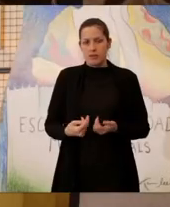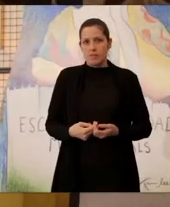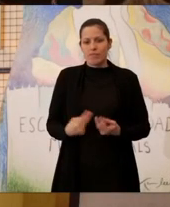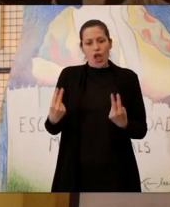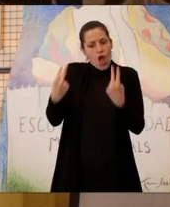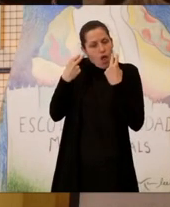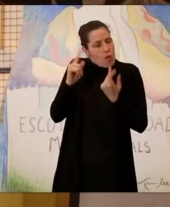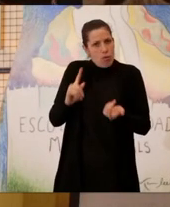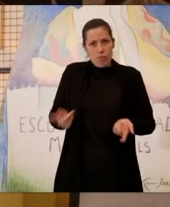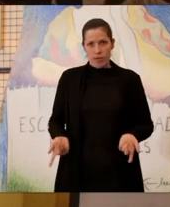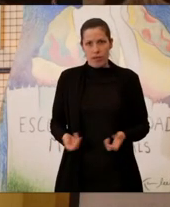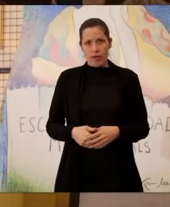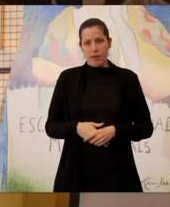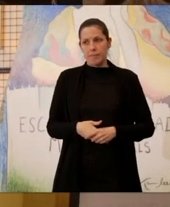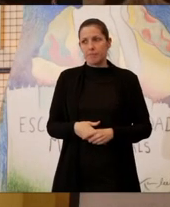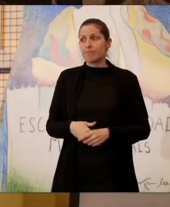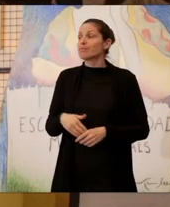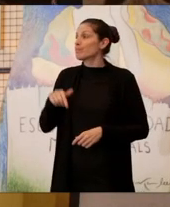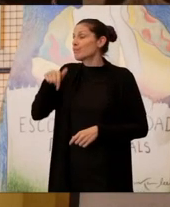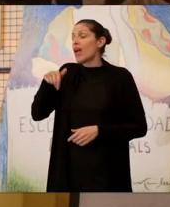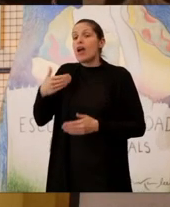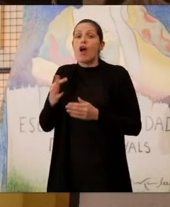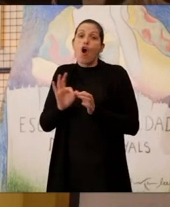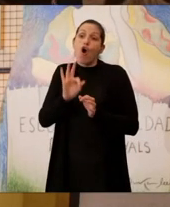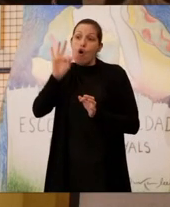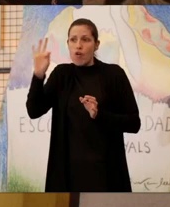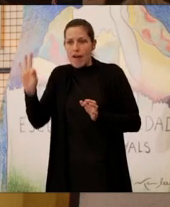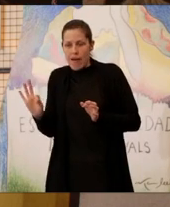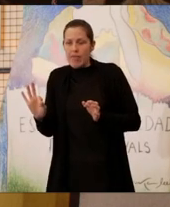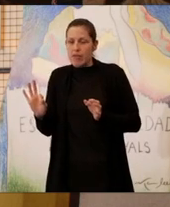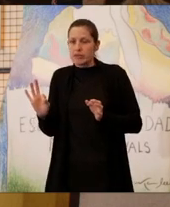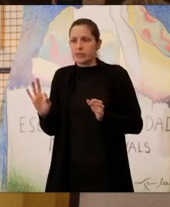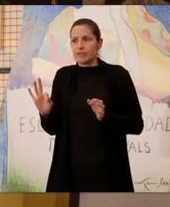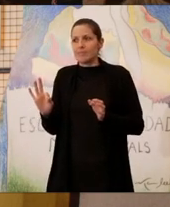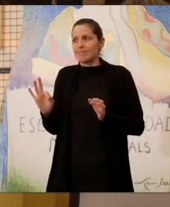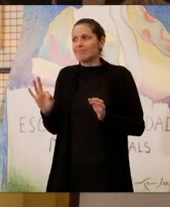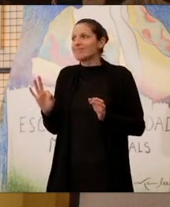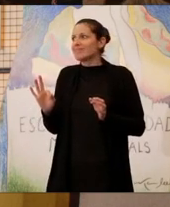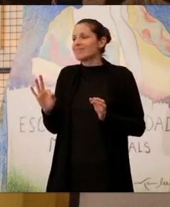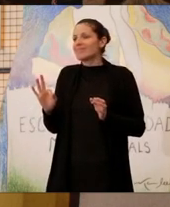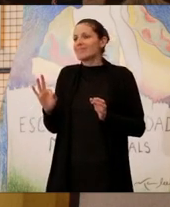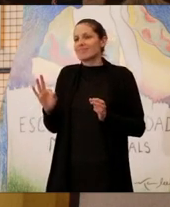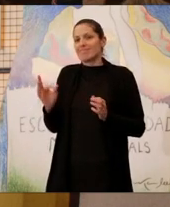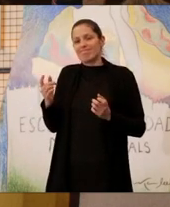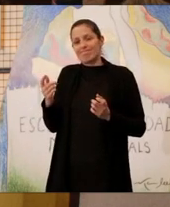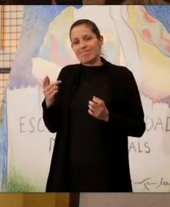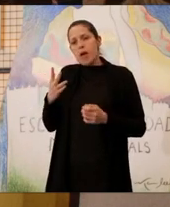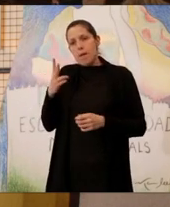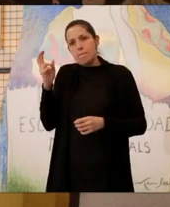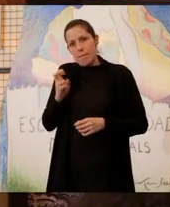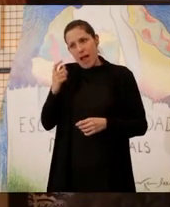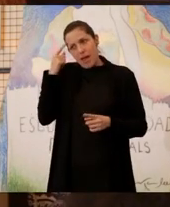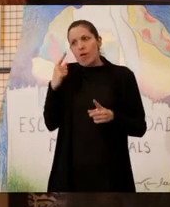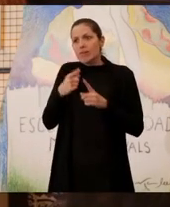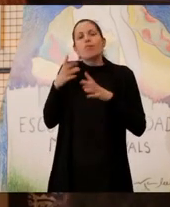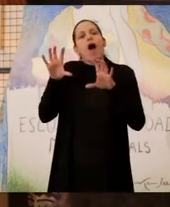claro estas jornadas no sirven para aprender y para hacernos ver alguna que quiera o alguno que quiera que ve hombres también aquí levantar la mano